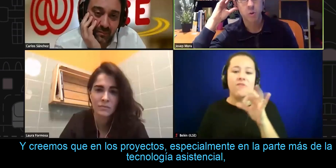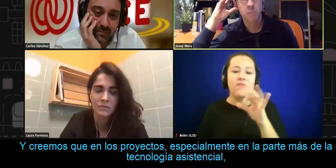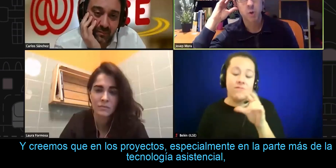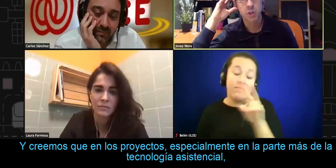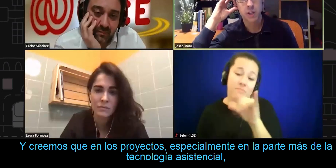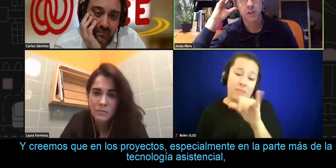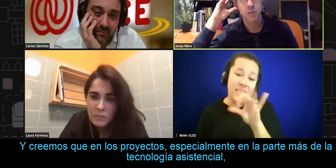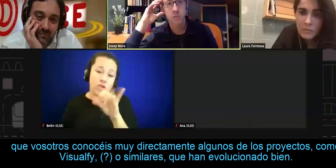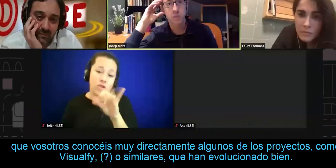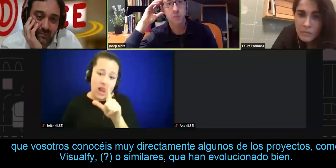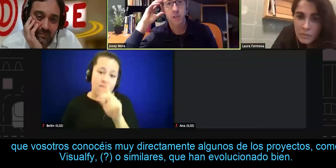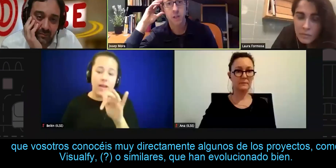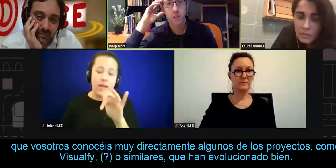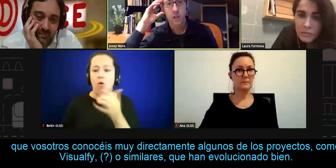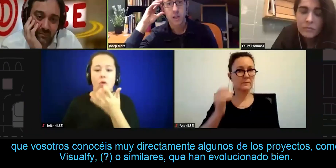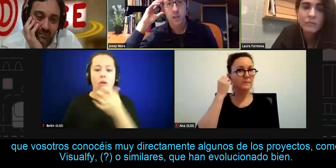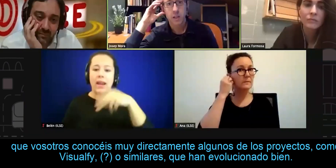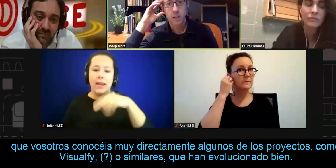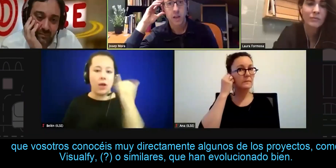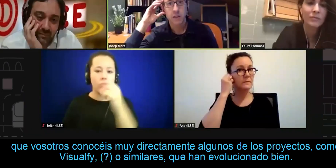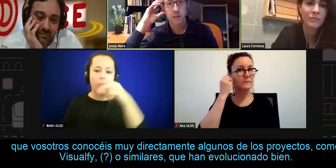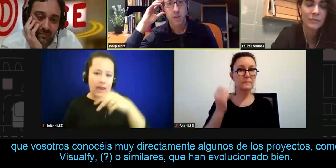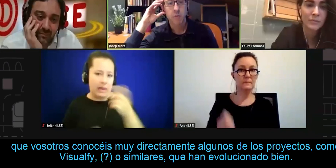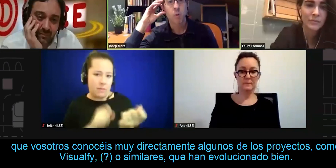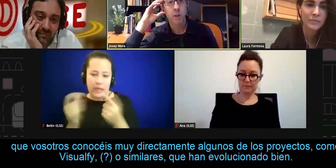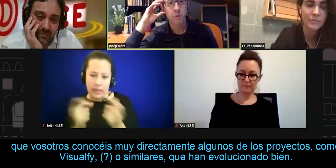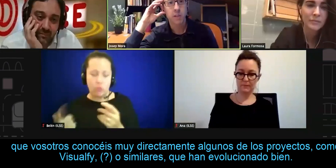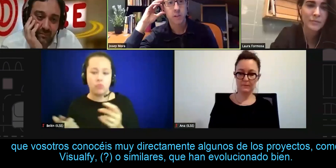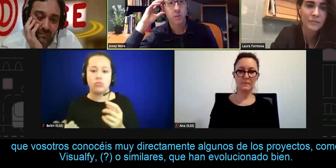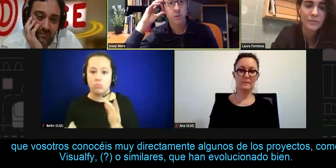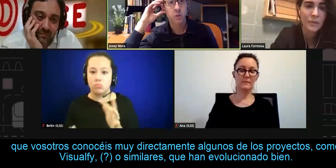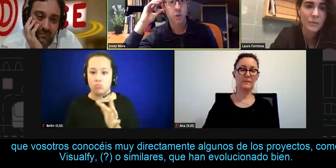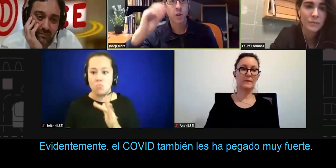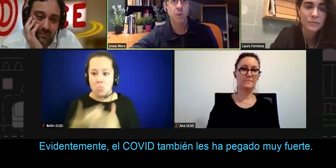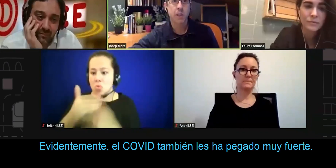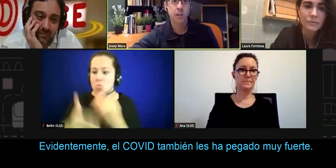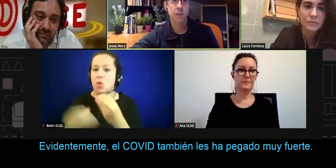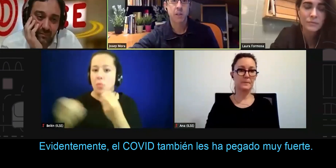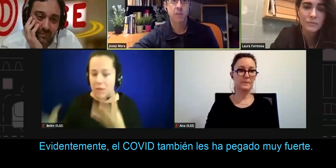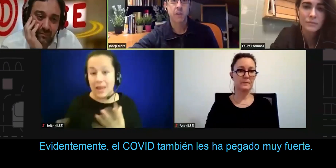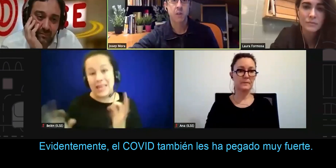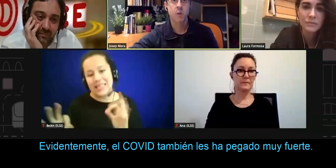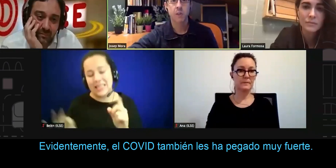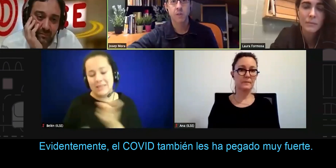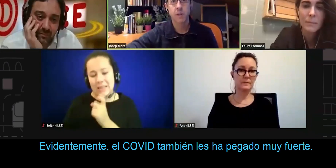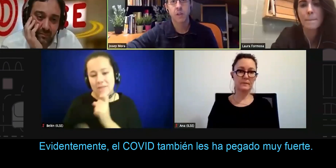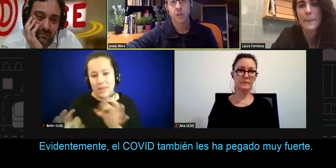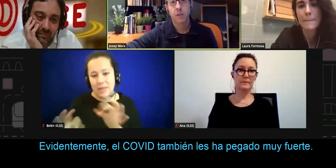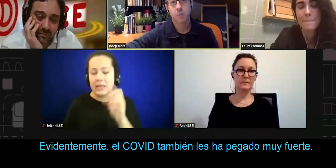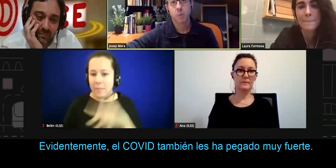como MJN o similares que han evolucionado bien, ¿no? Dentro de la complejidad. Evidentemente el COVID